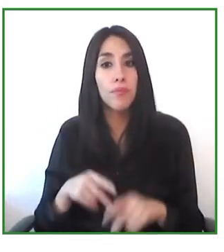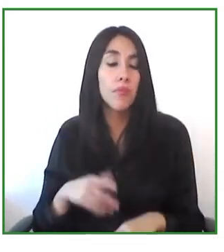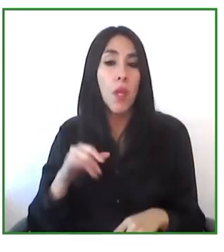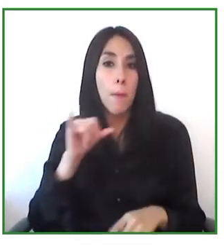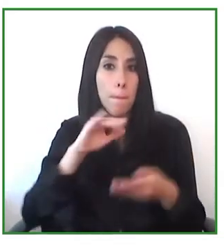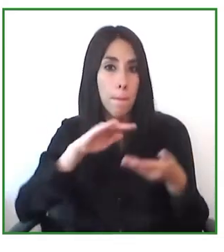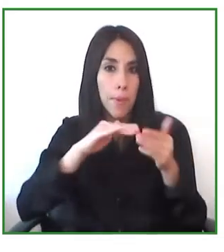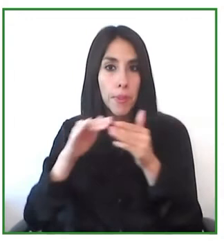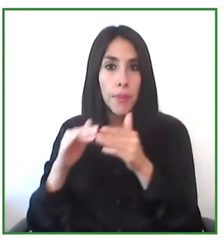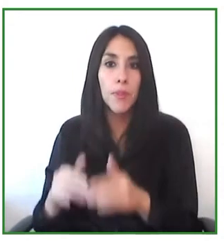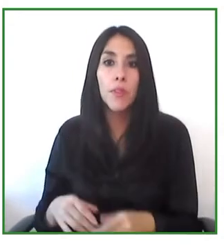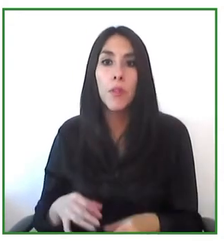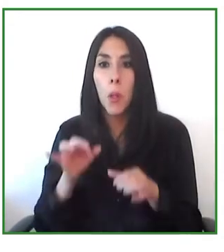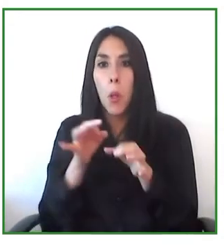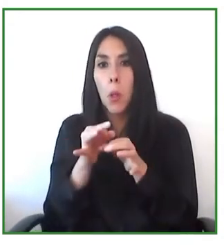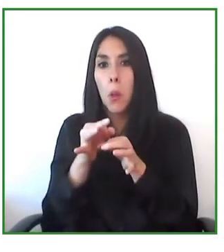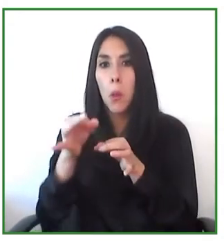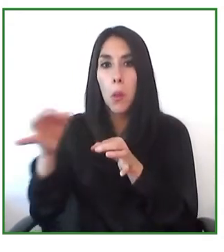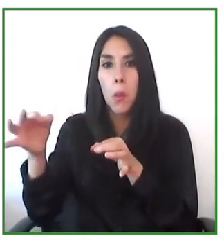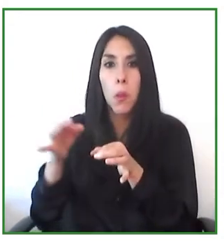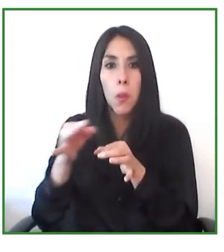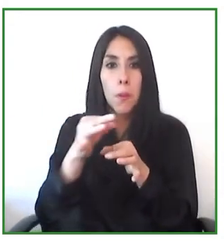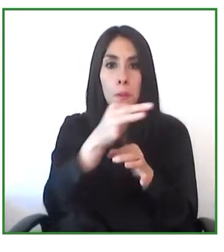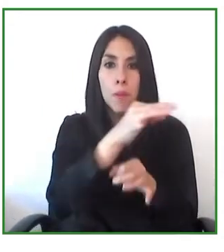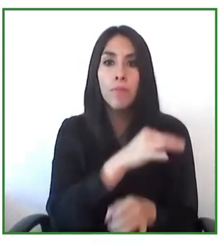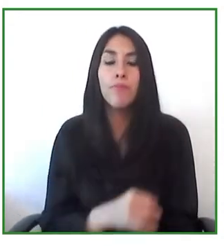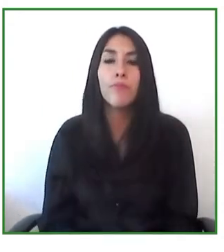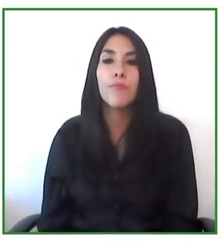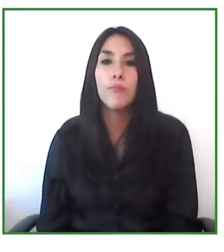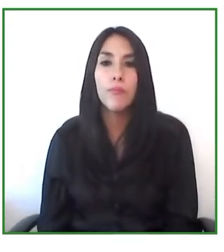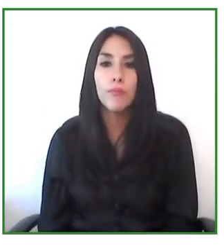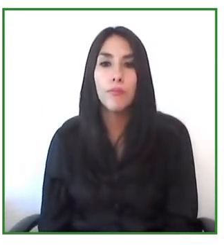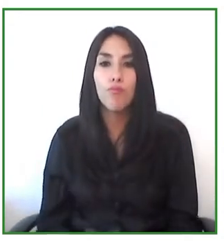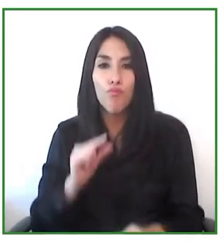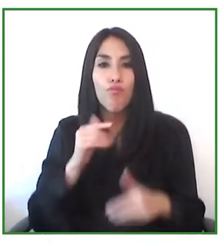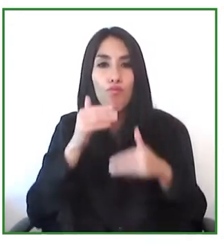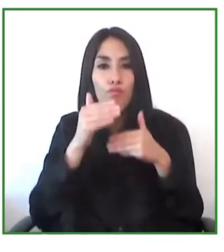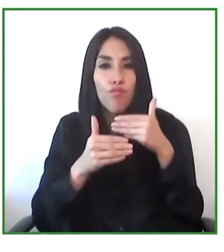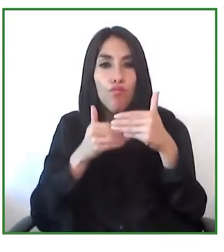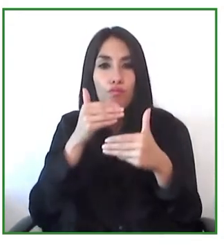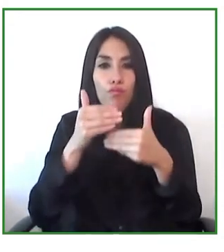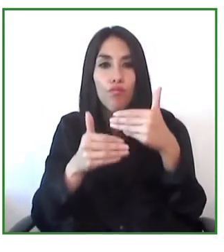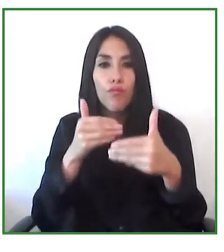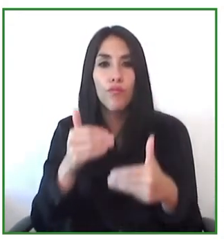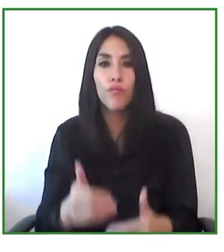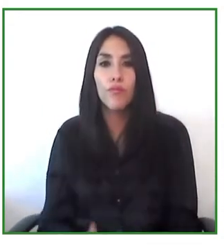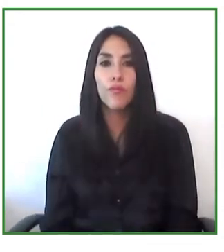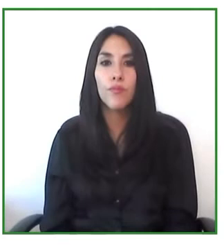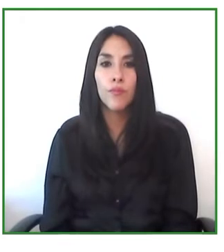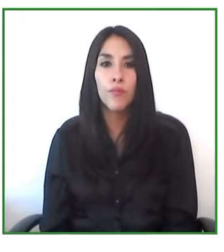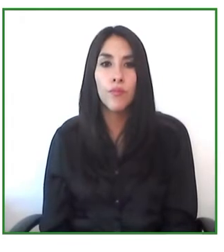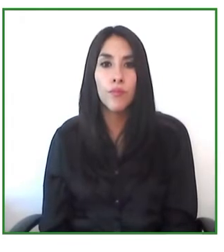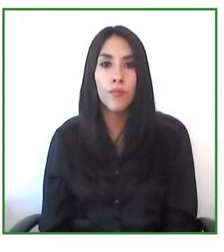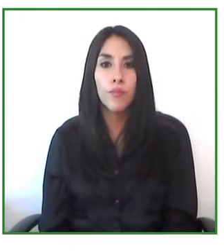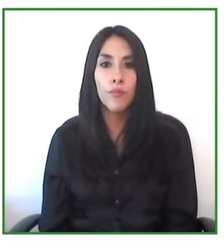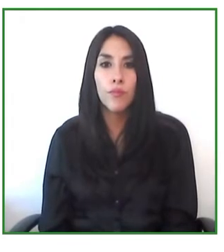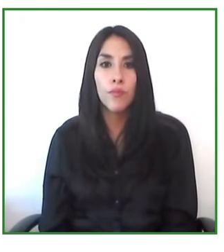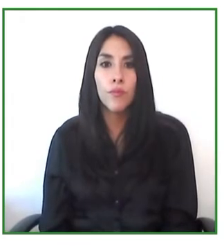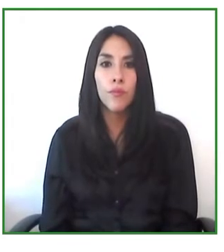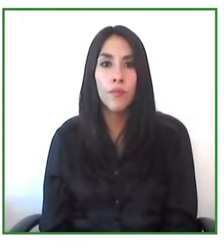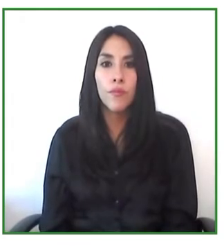poco a poco de muchos más centros. sí que creo importante para llevar esto a